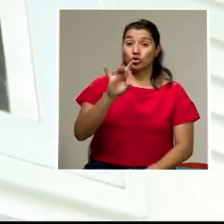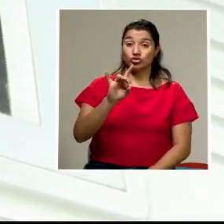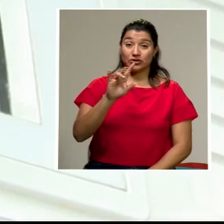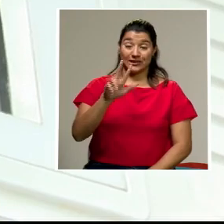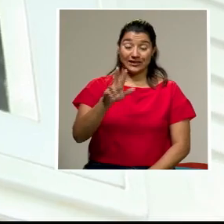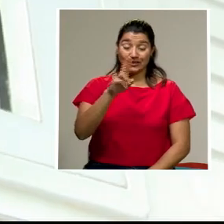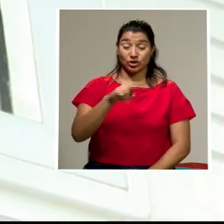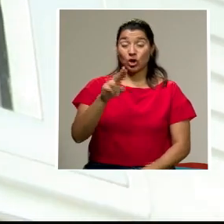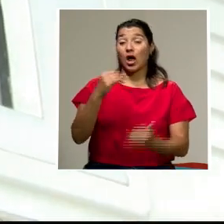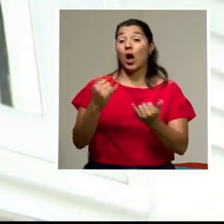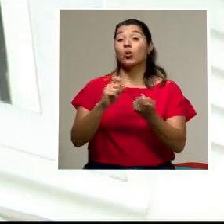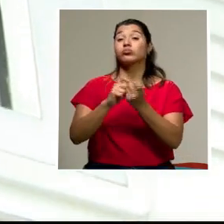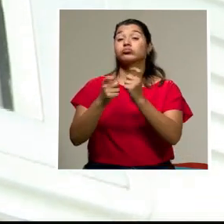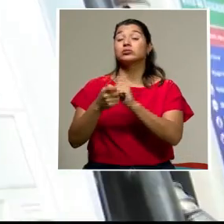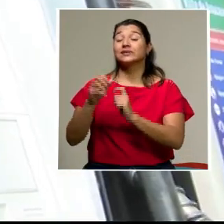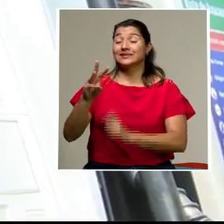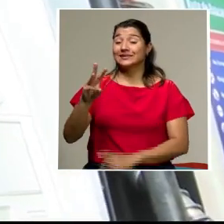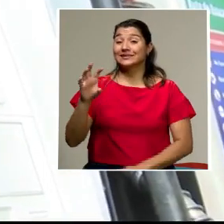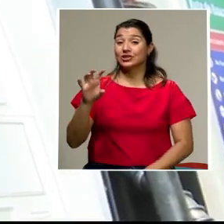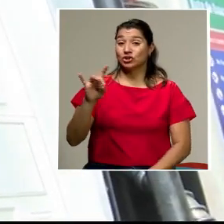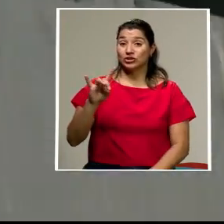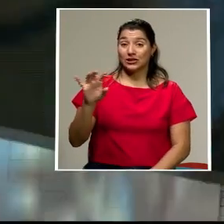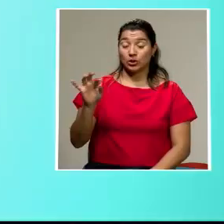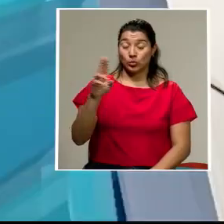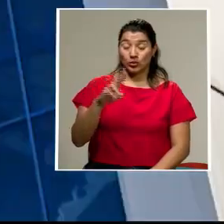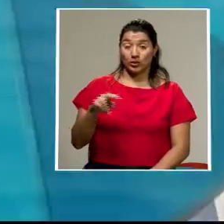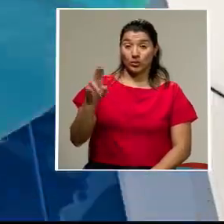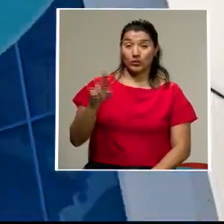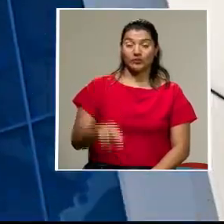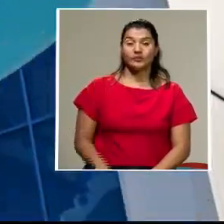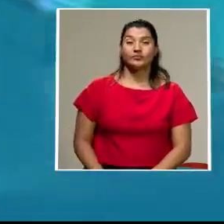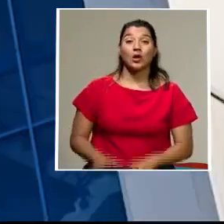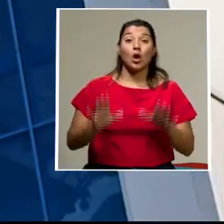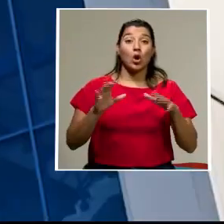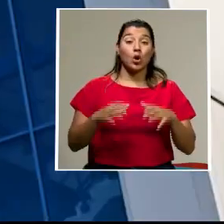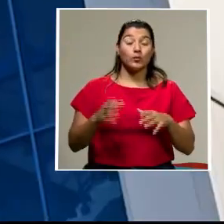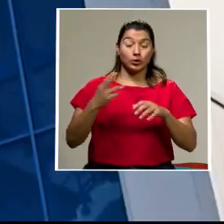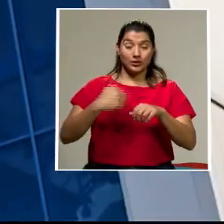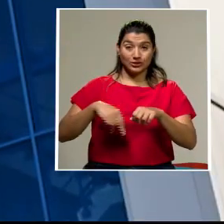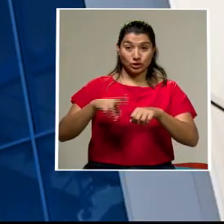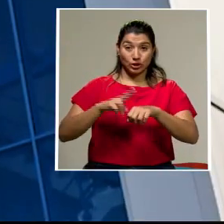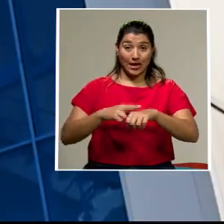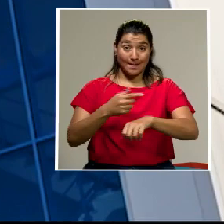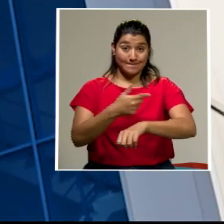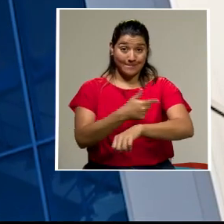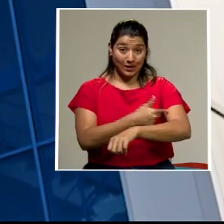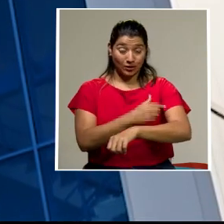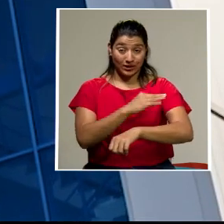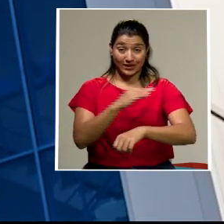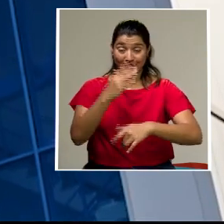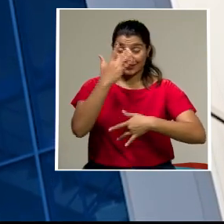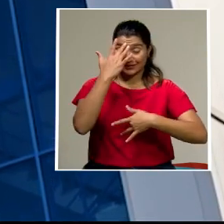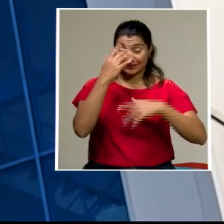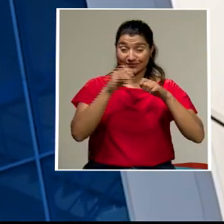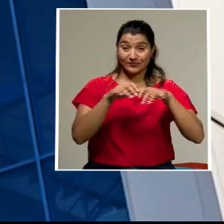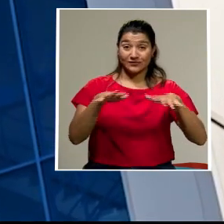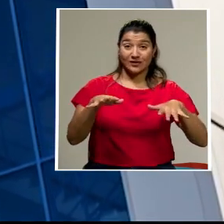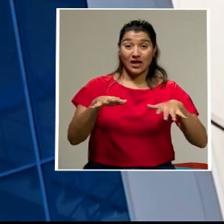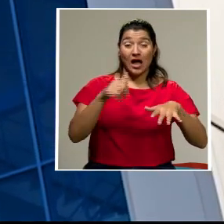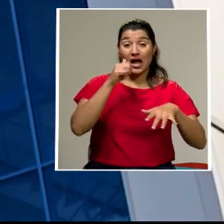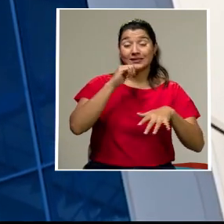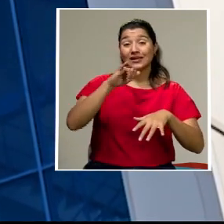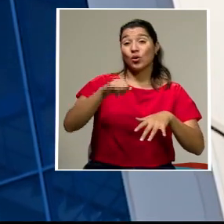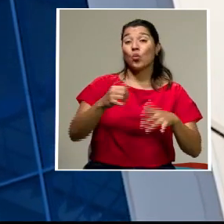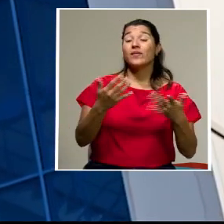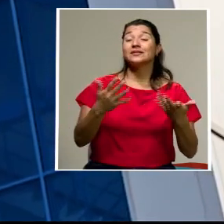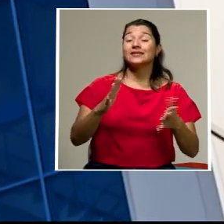683 colones a 689 colones. La Comisión Nacional de Vacunación y Epidemiología aprobó este jueves el uso